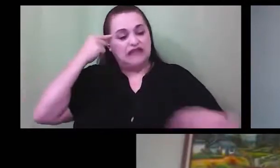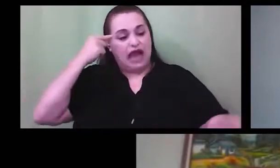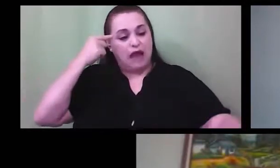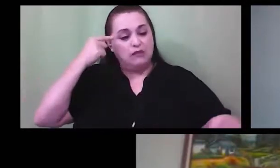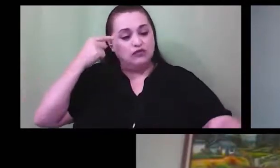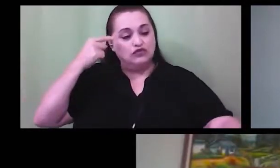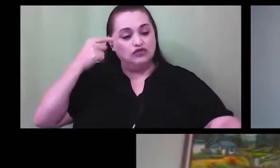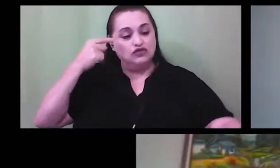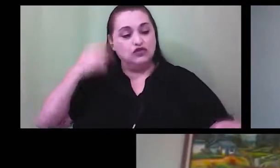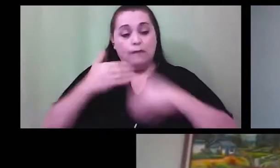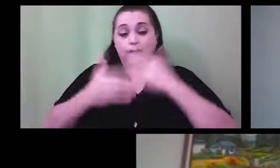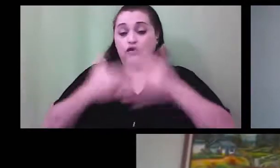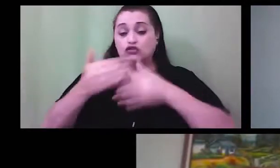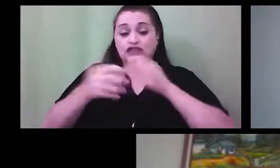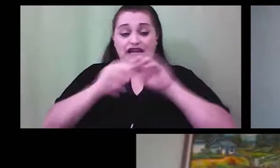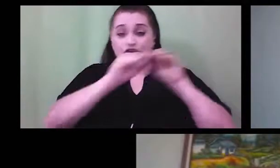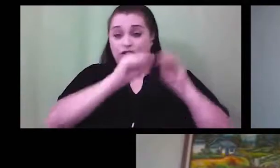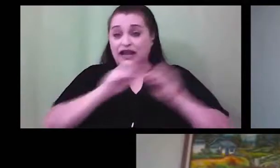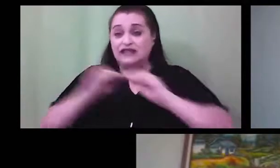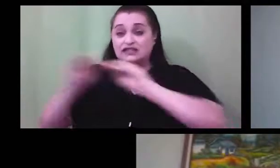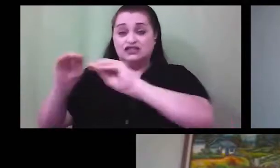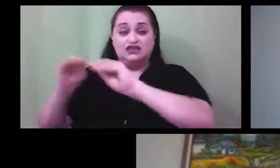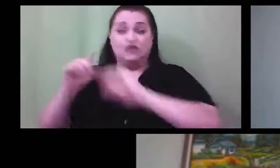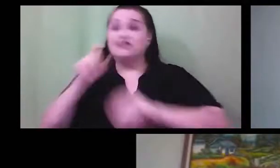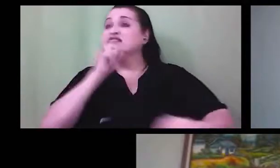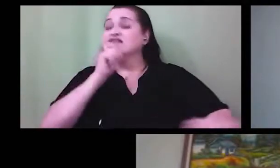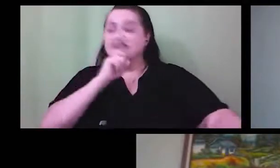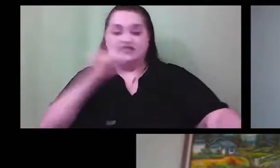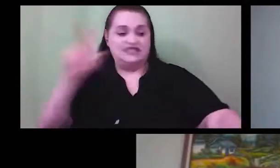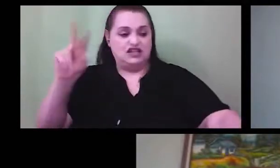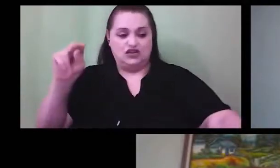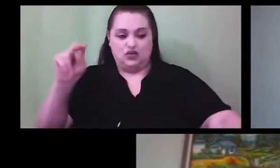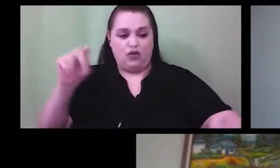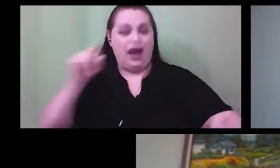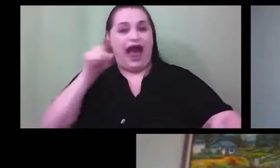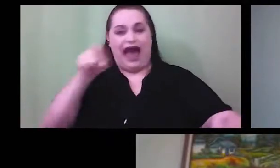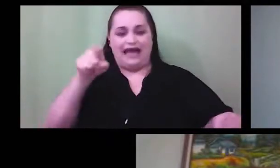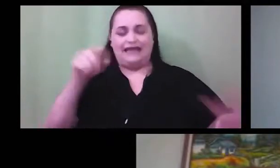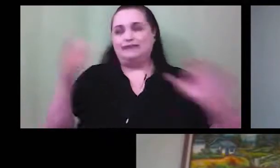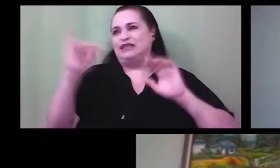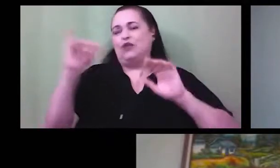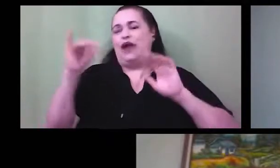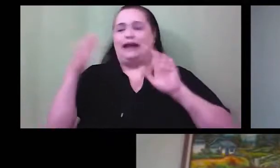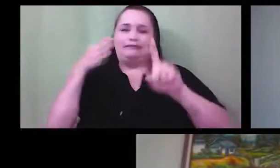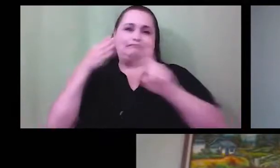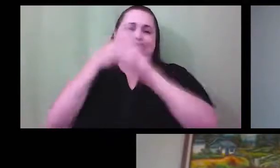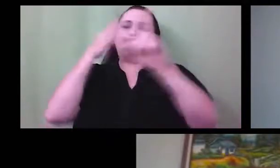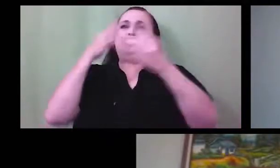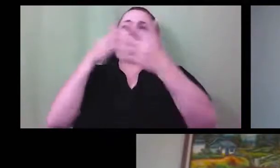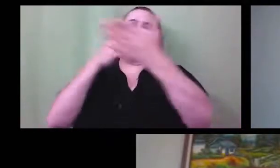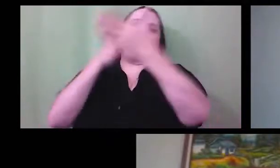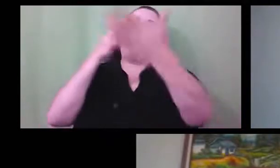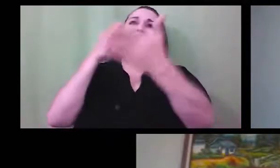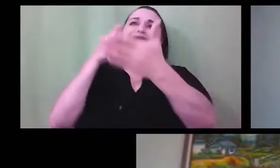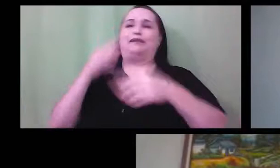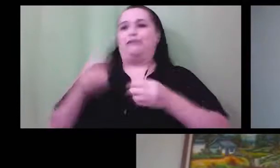iba a ser tan difícil. Ahí topamos con pared, como dice uno popularmente, ¿verdad? Entonces nosotros